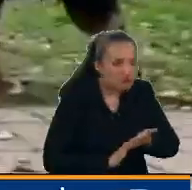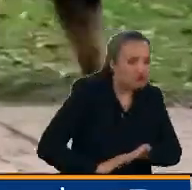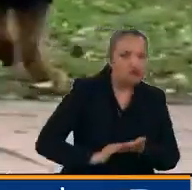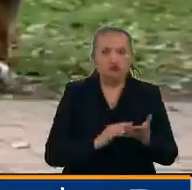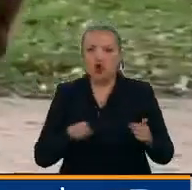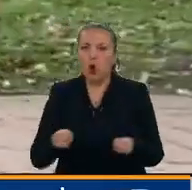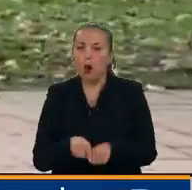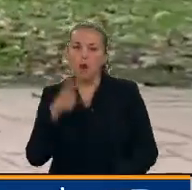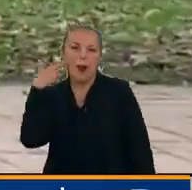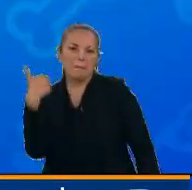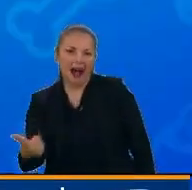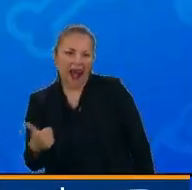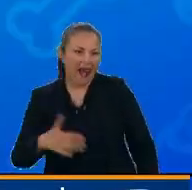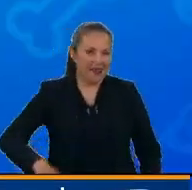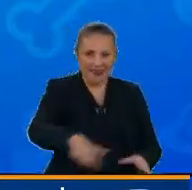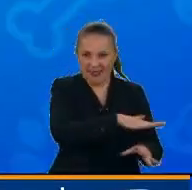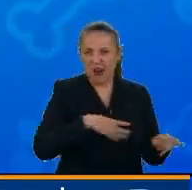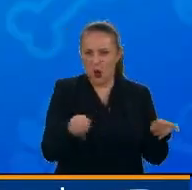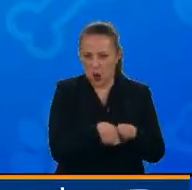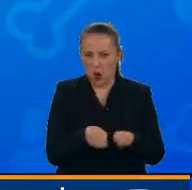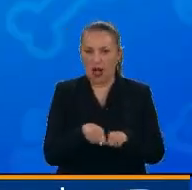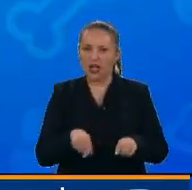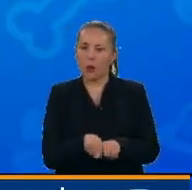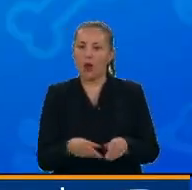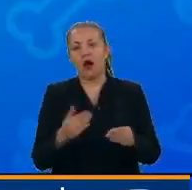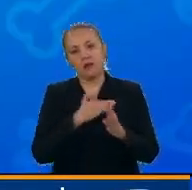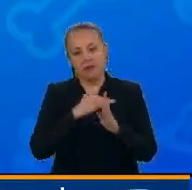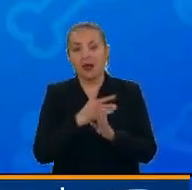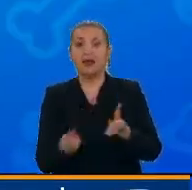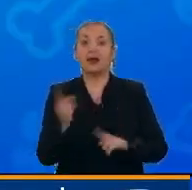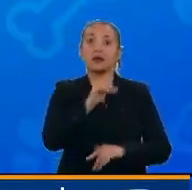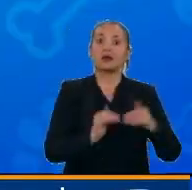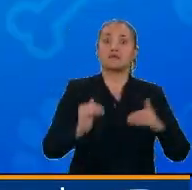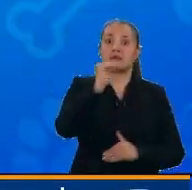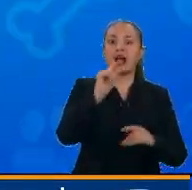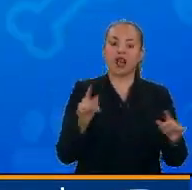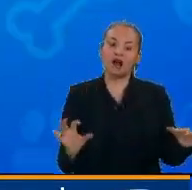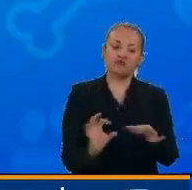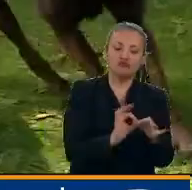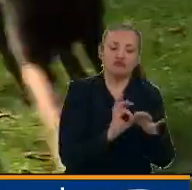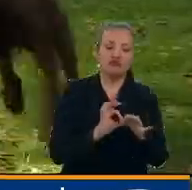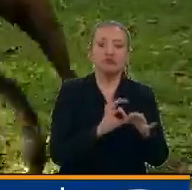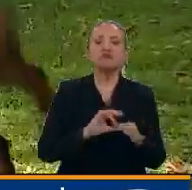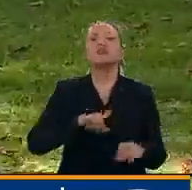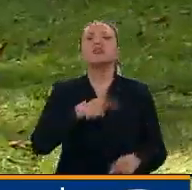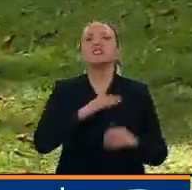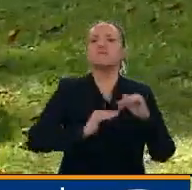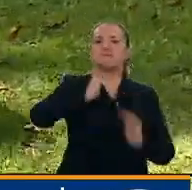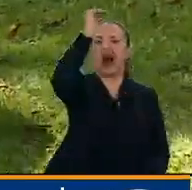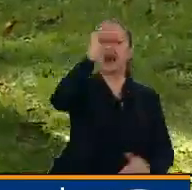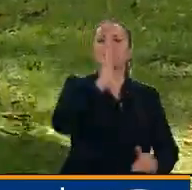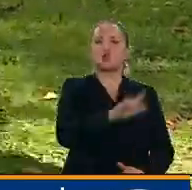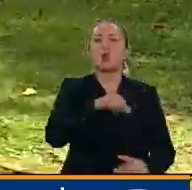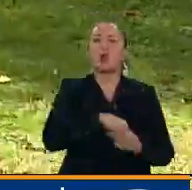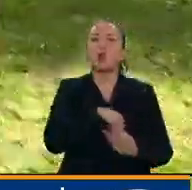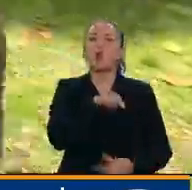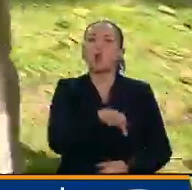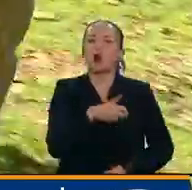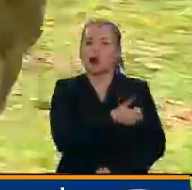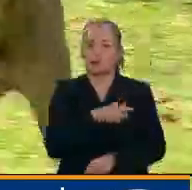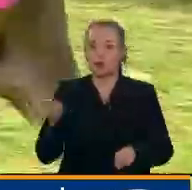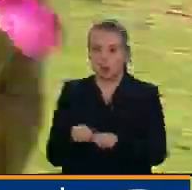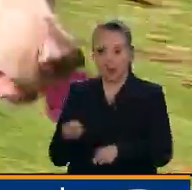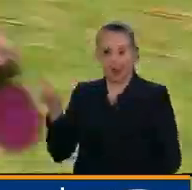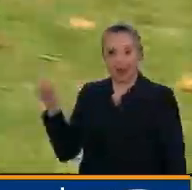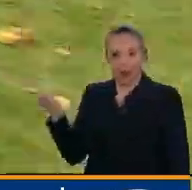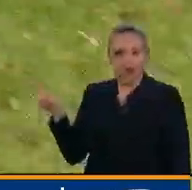bacán del barrio, que son los que hacen que los de alta energía y los de media puedan llevarse juntos. Y están los perros de alta energía, que son los perros como estos camiones,